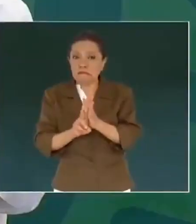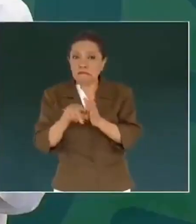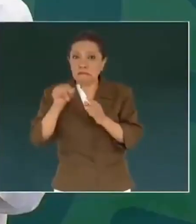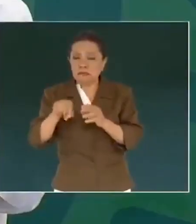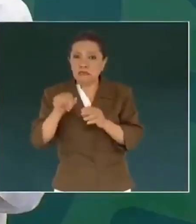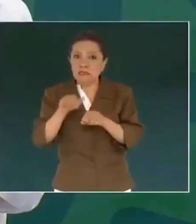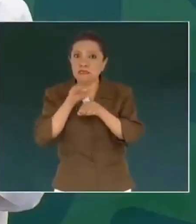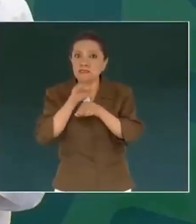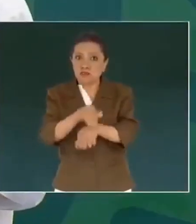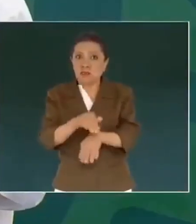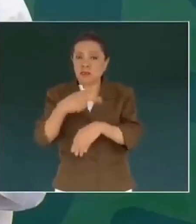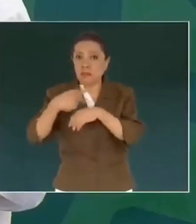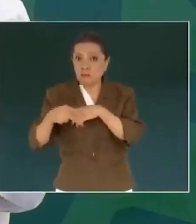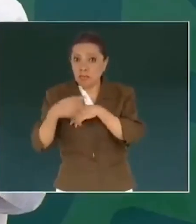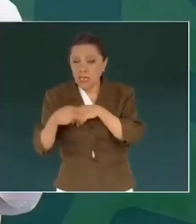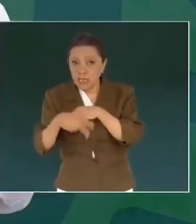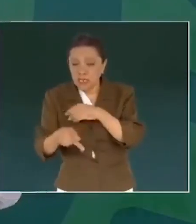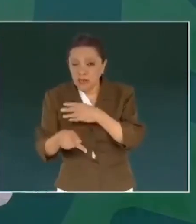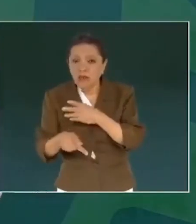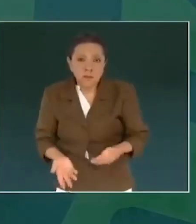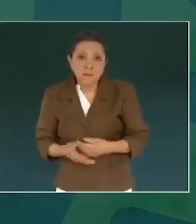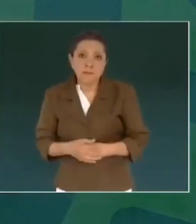bien, vamos